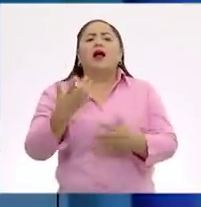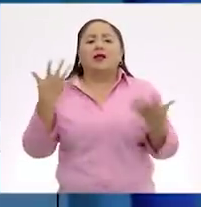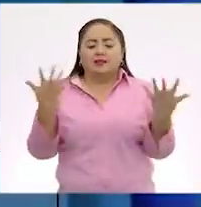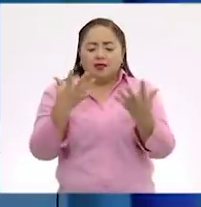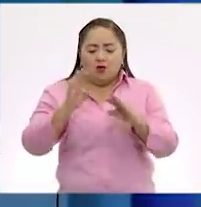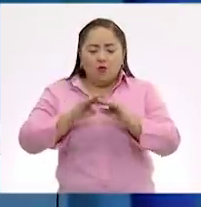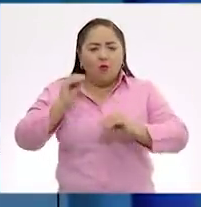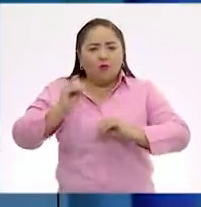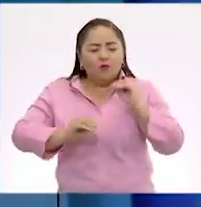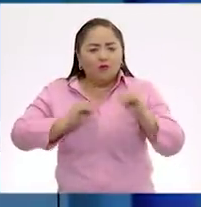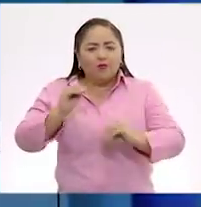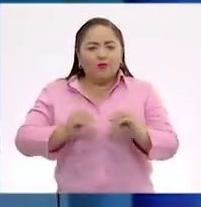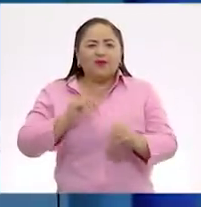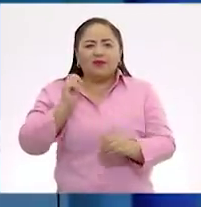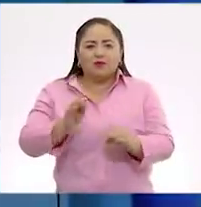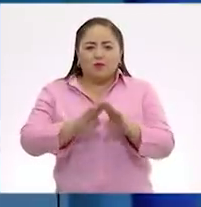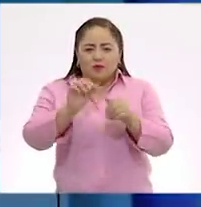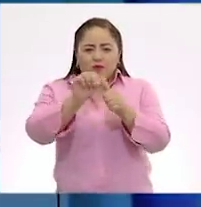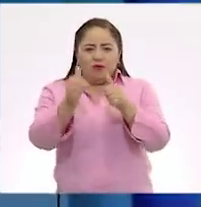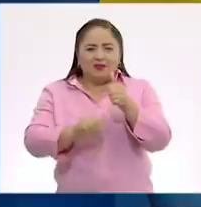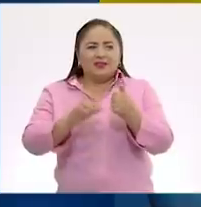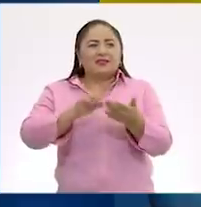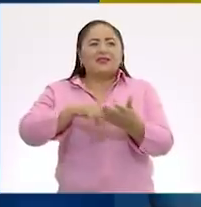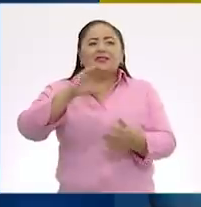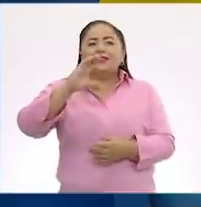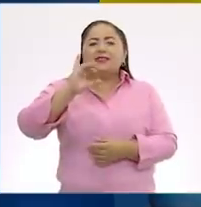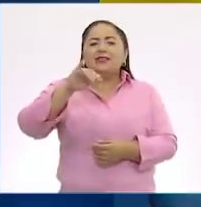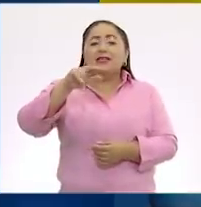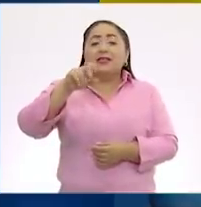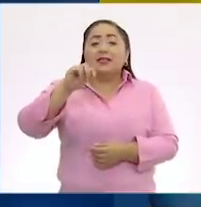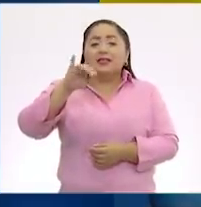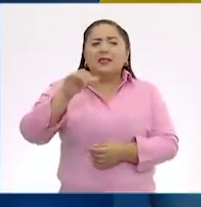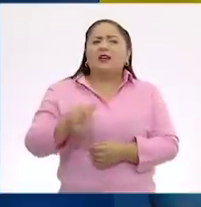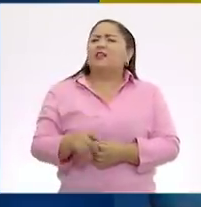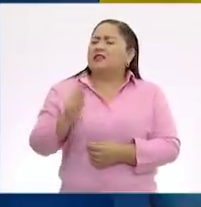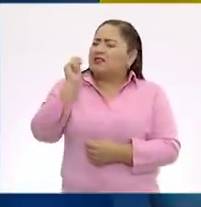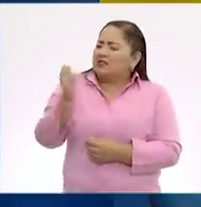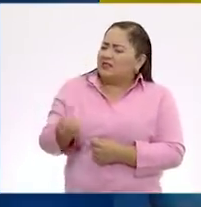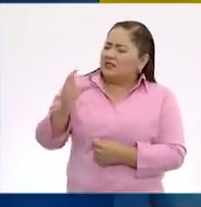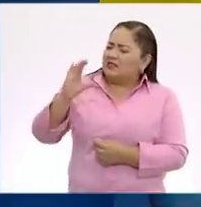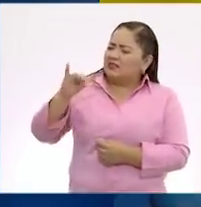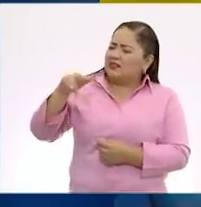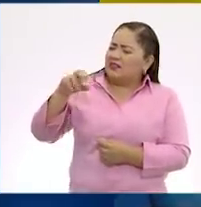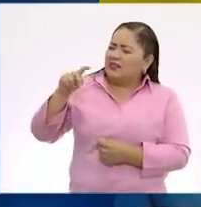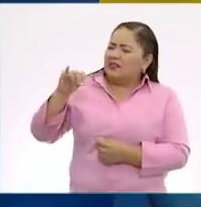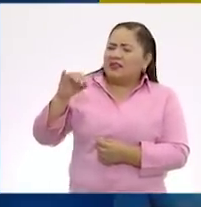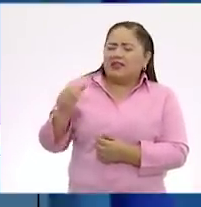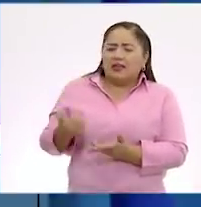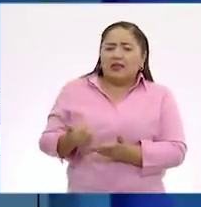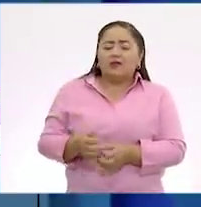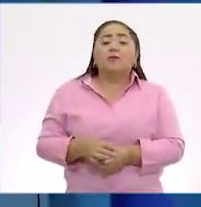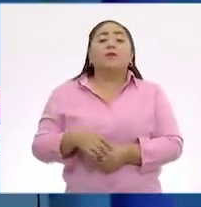un móvil que es una escultura cinética. ¿Y qué es una escultura cinética, maestra?